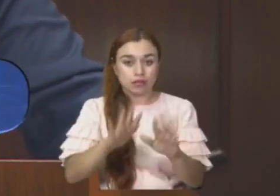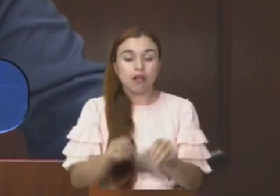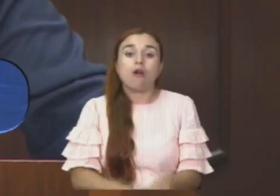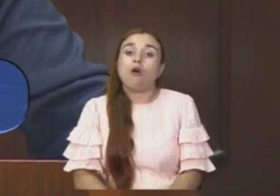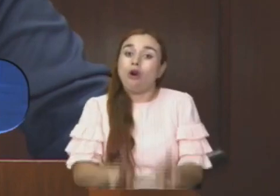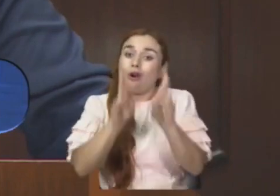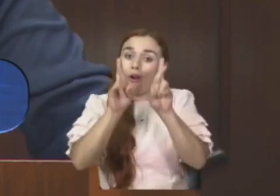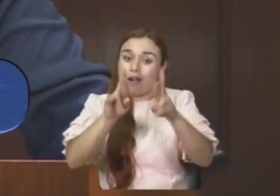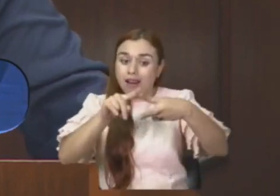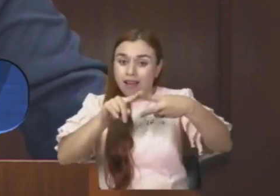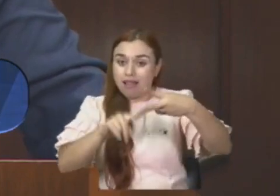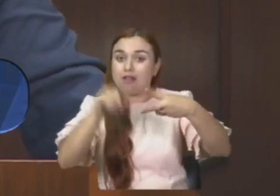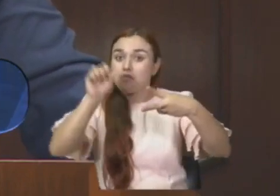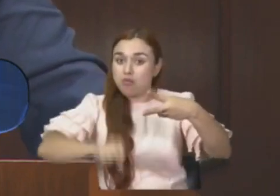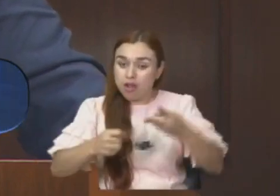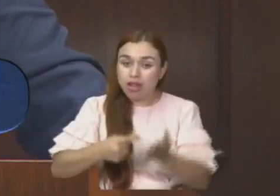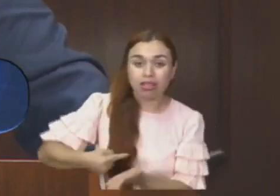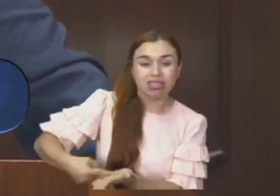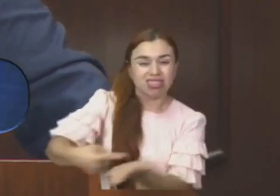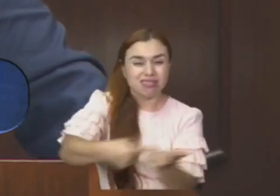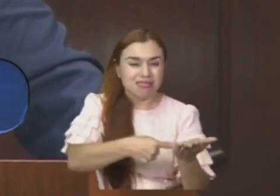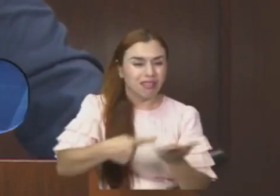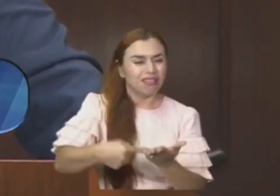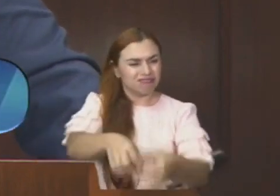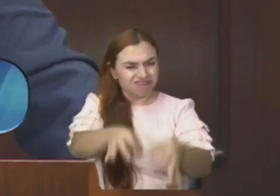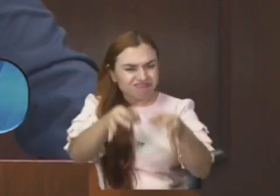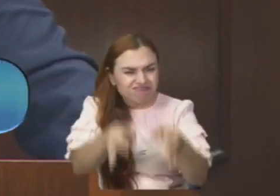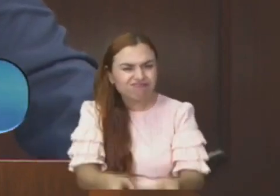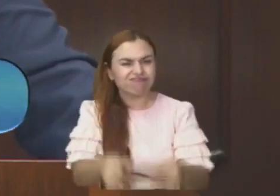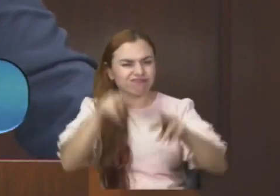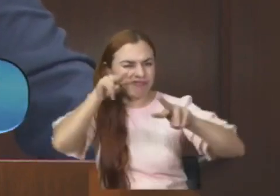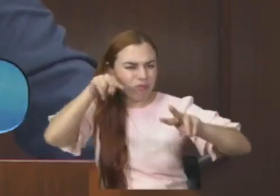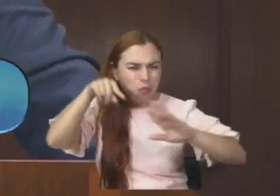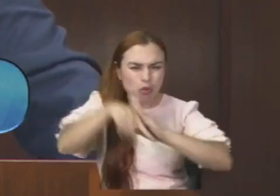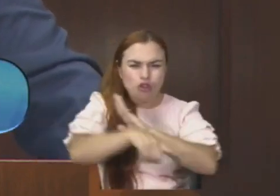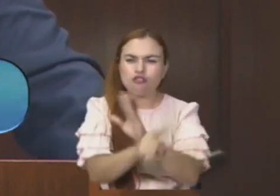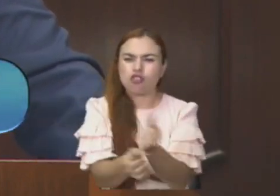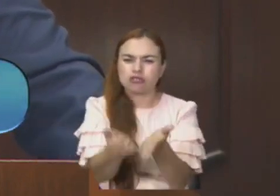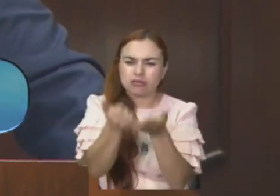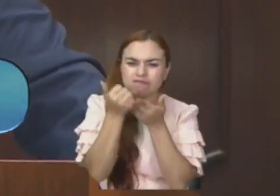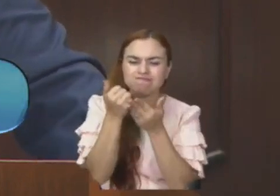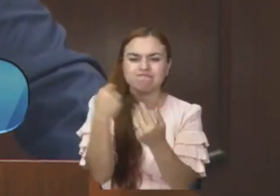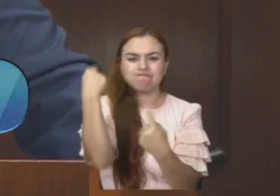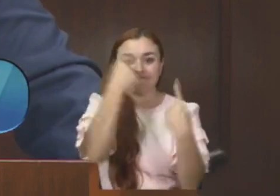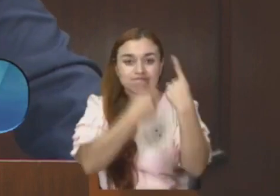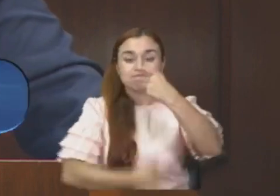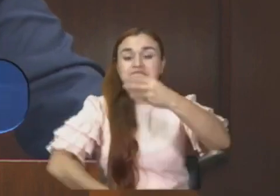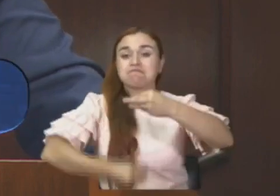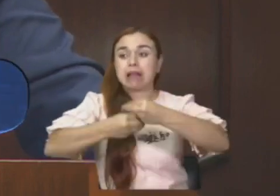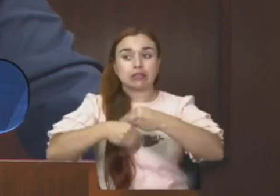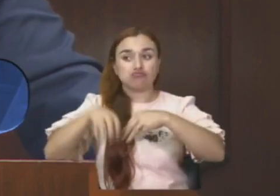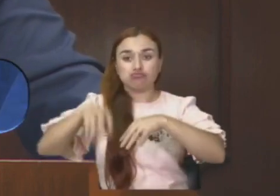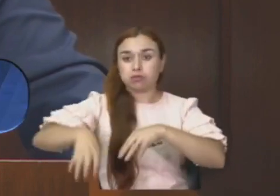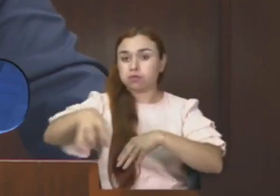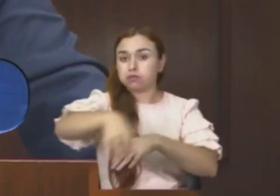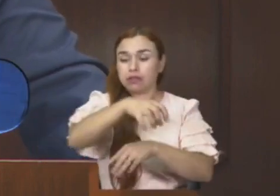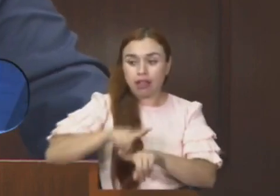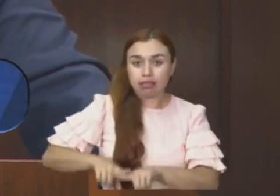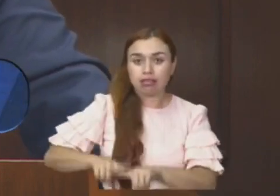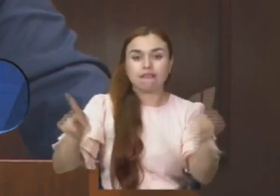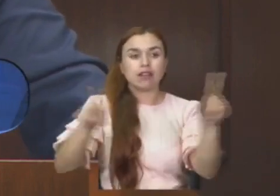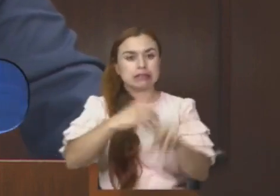entre todas las partes interesadas, las partes afectadas y las partes beneficiadas por el